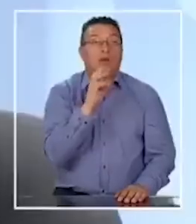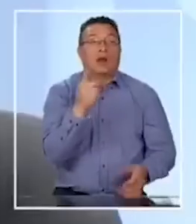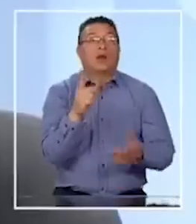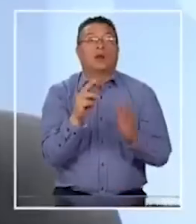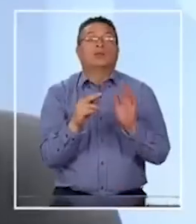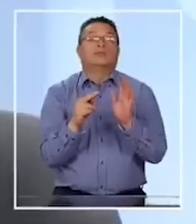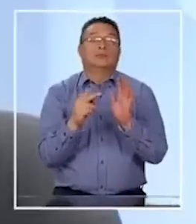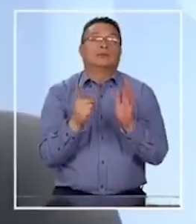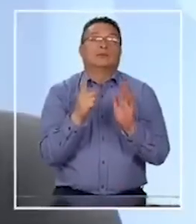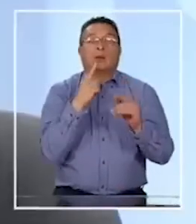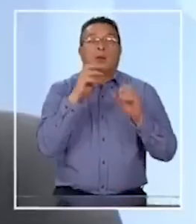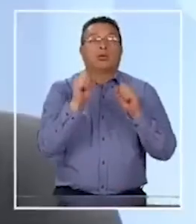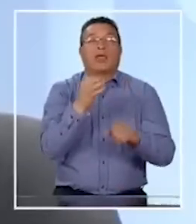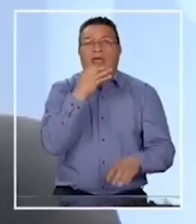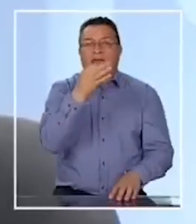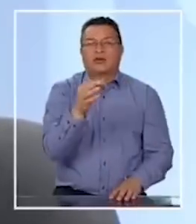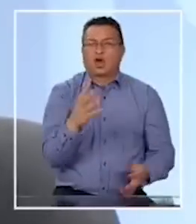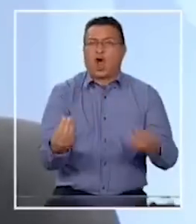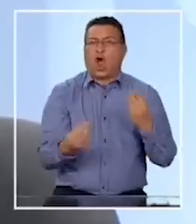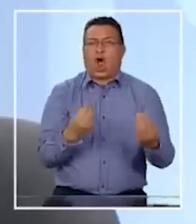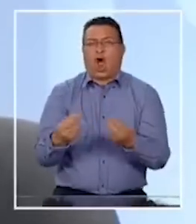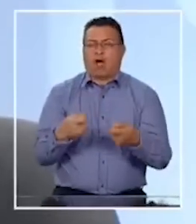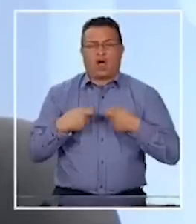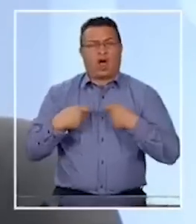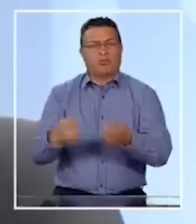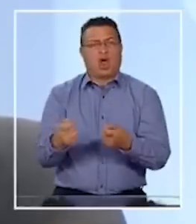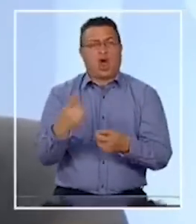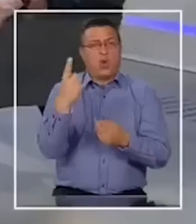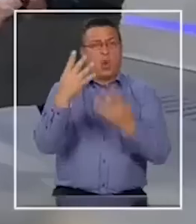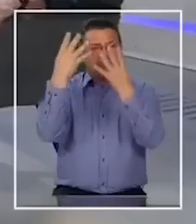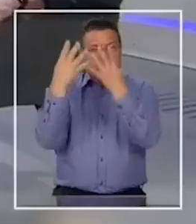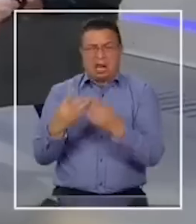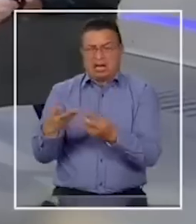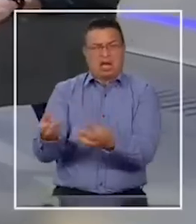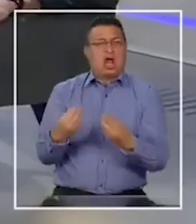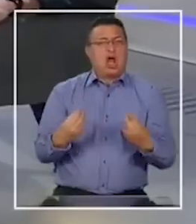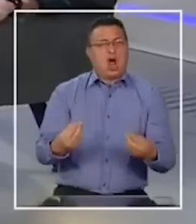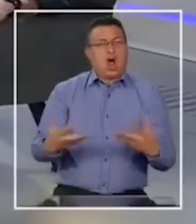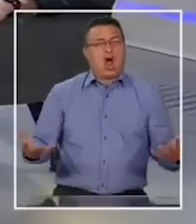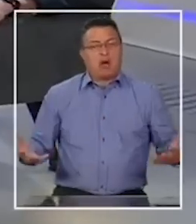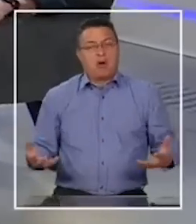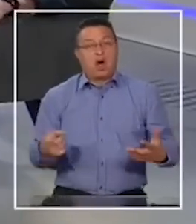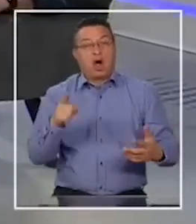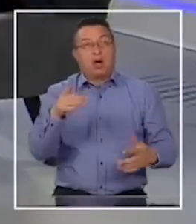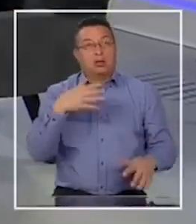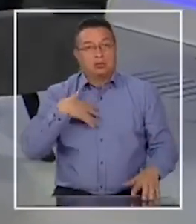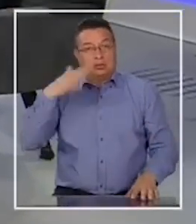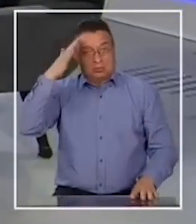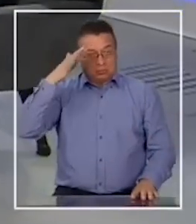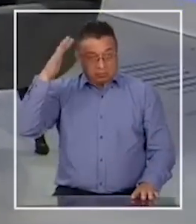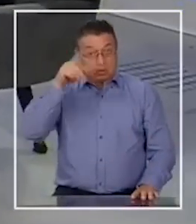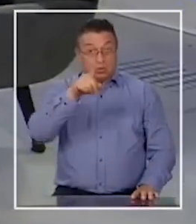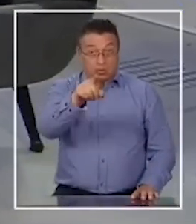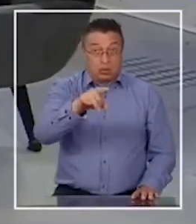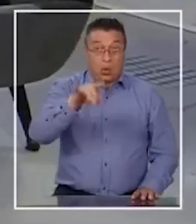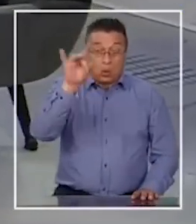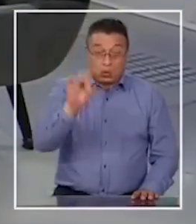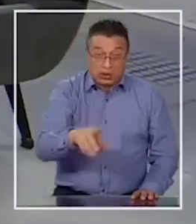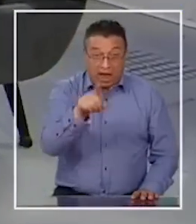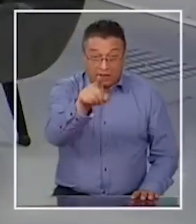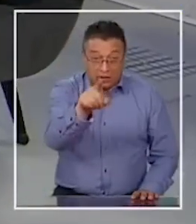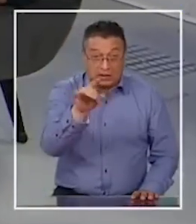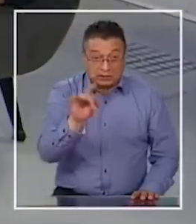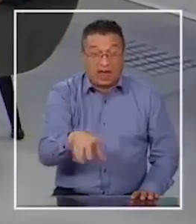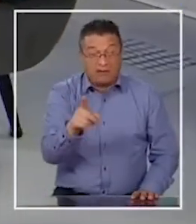claro podría dar pie para que alguien diga Pero cómo se puede gastar tanta plata en un preso y me imagino que usted sabe que